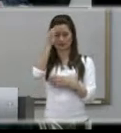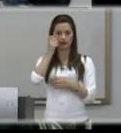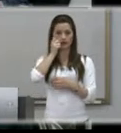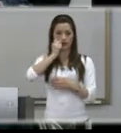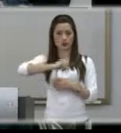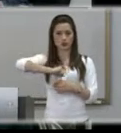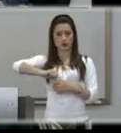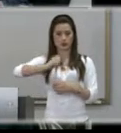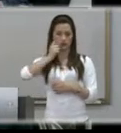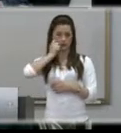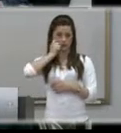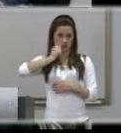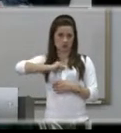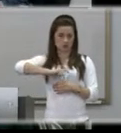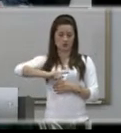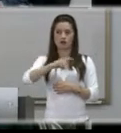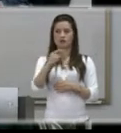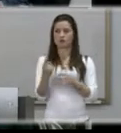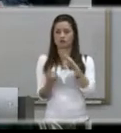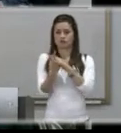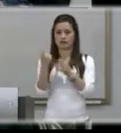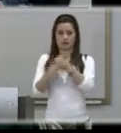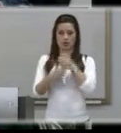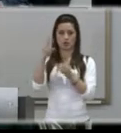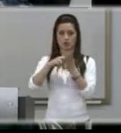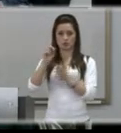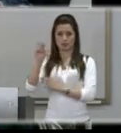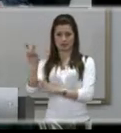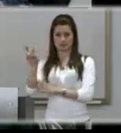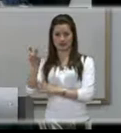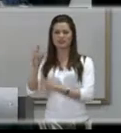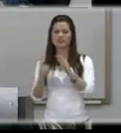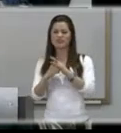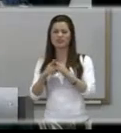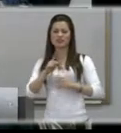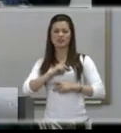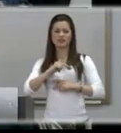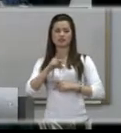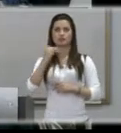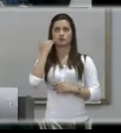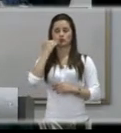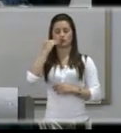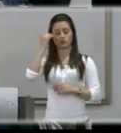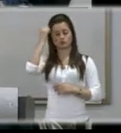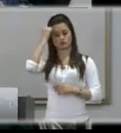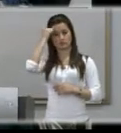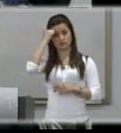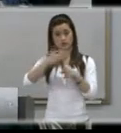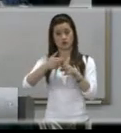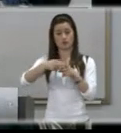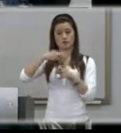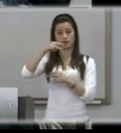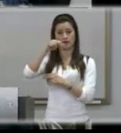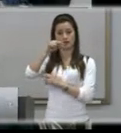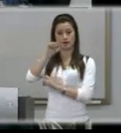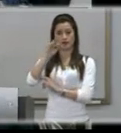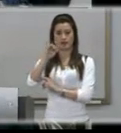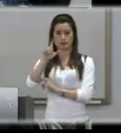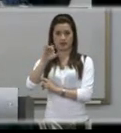fundada en el año 2007 por la profesora Natalia Ángel, que tenemos como objetivo trabajar con grupos